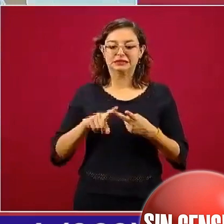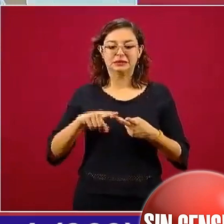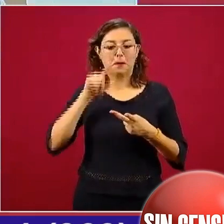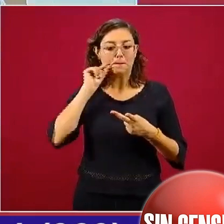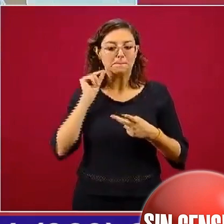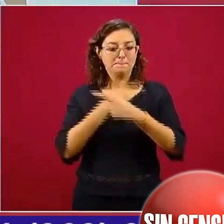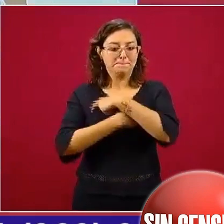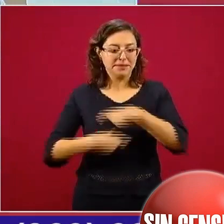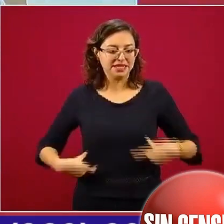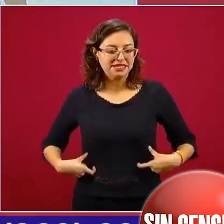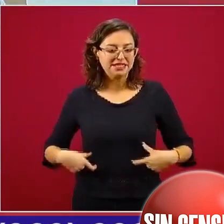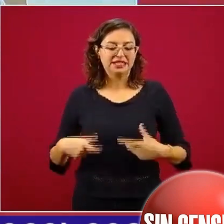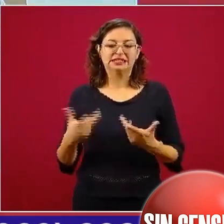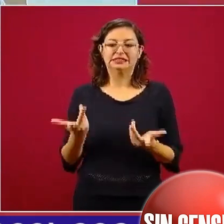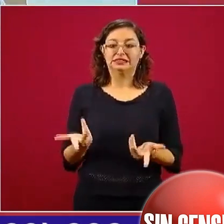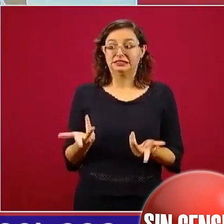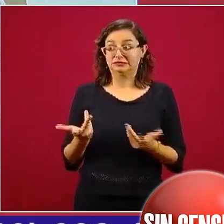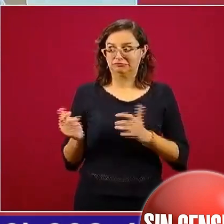villismo,